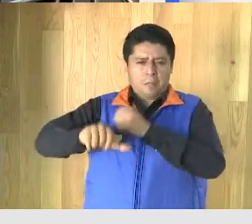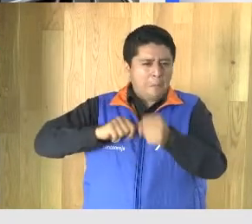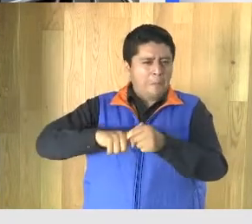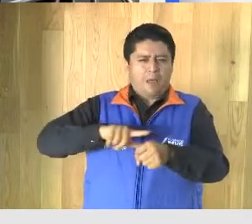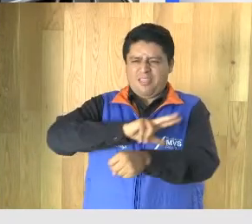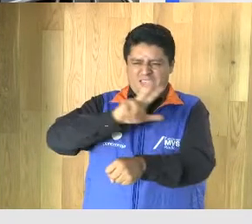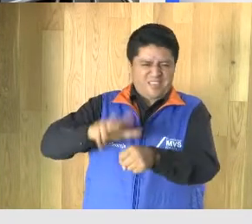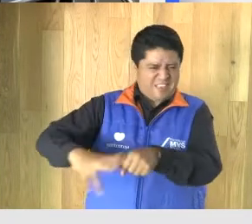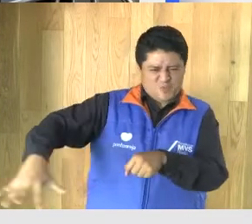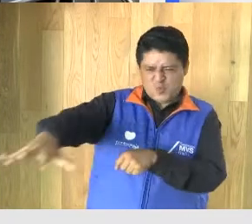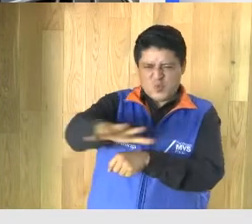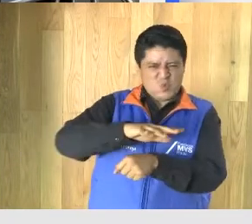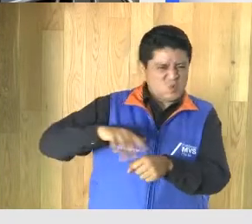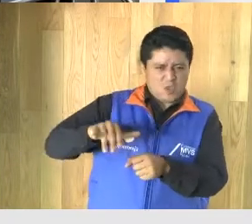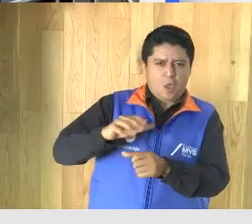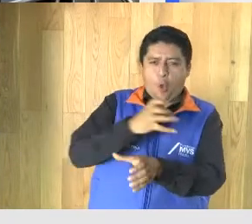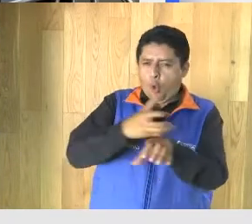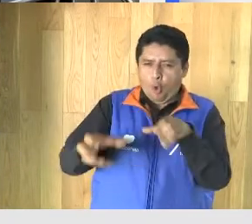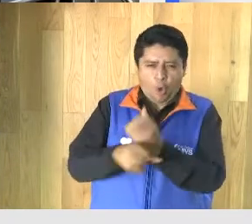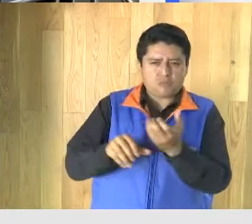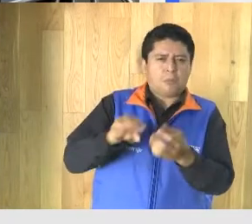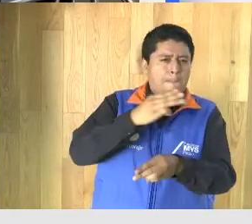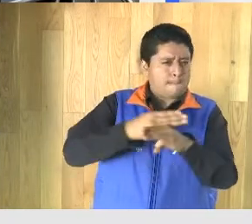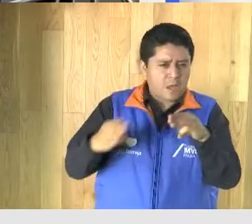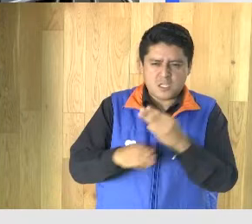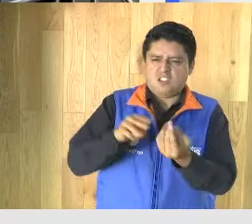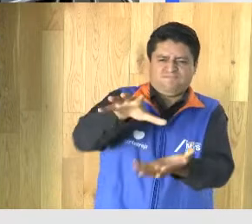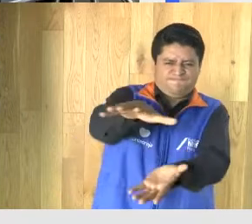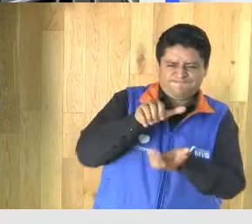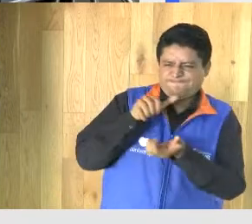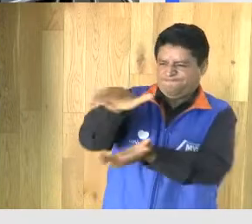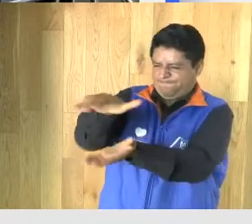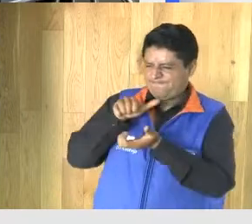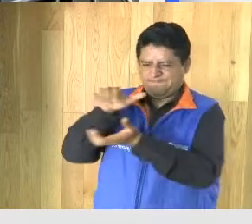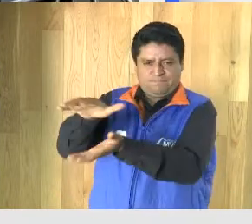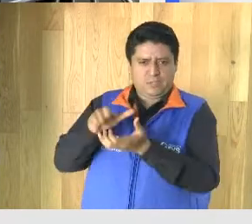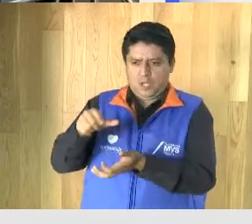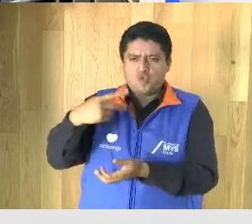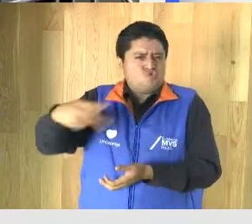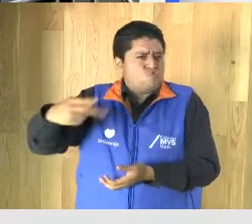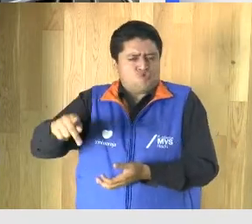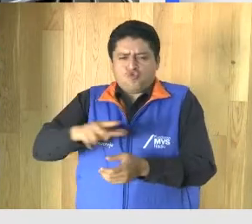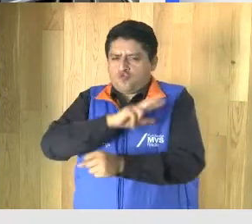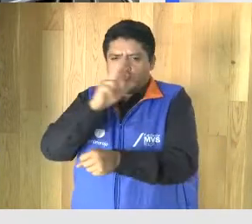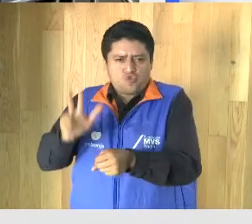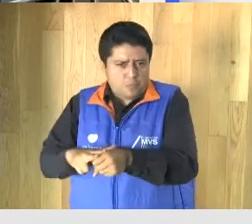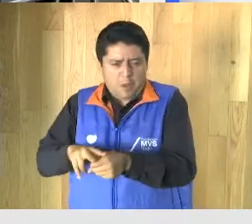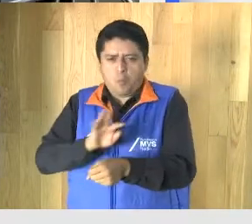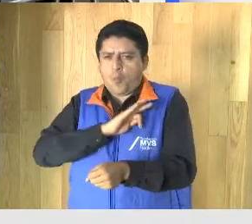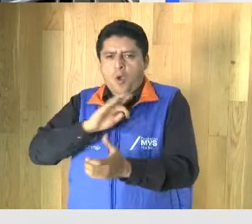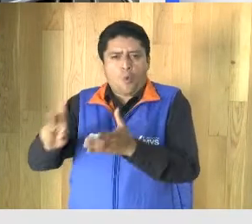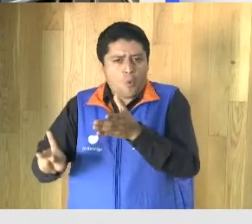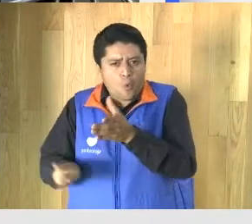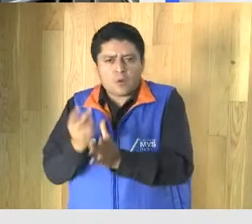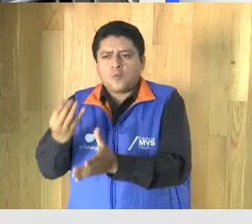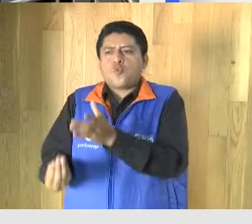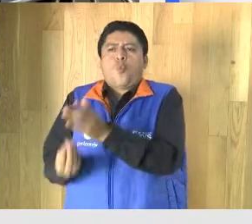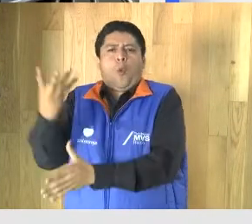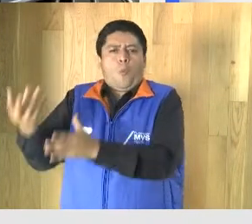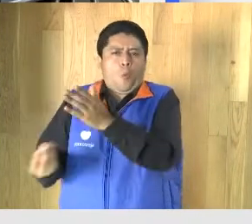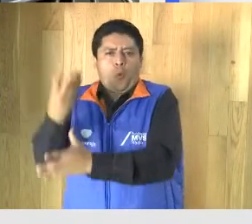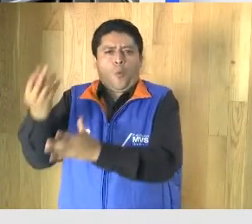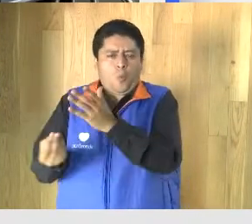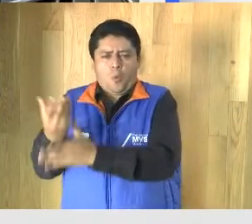natural, valga la redundancia, puede, digamos, actualizar, pues es el Overshoot